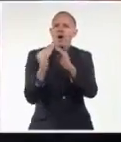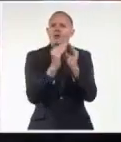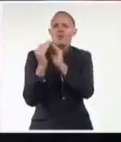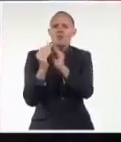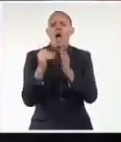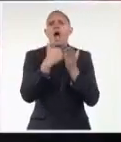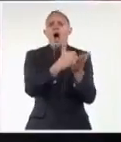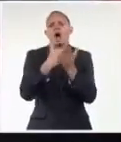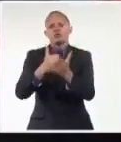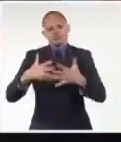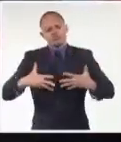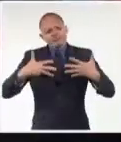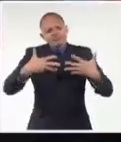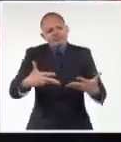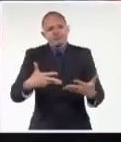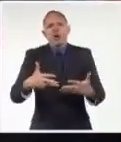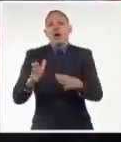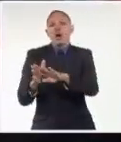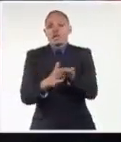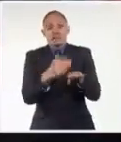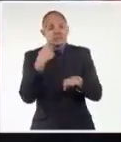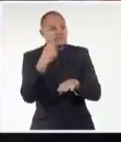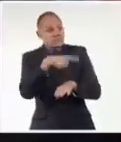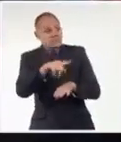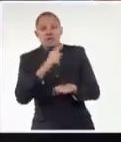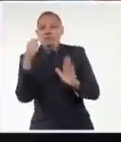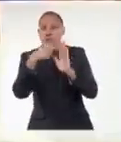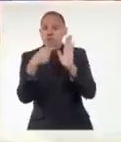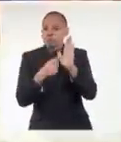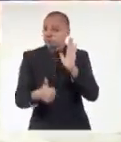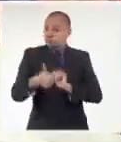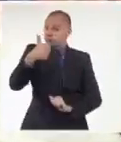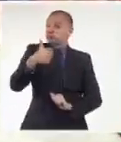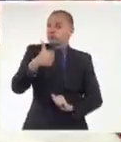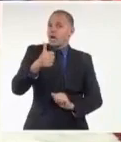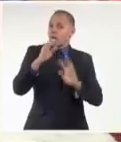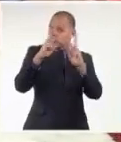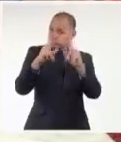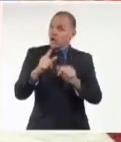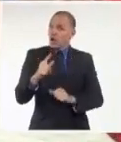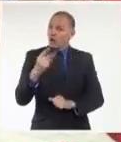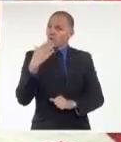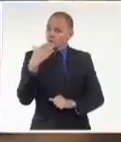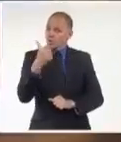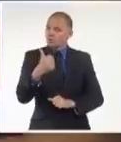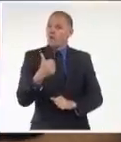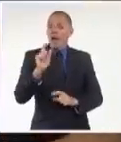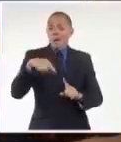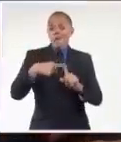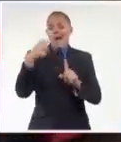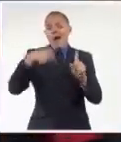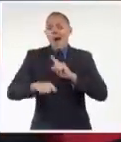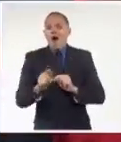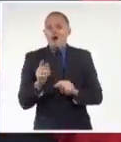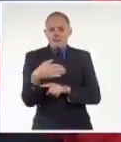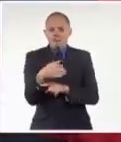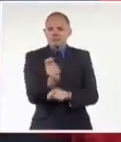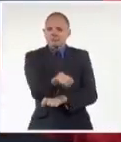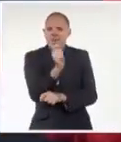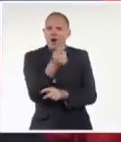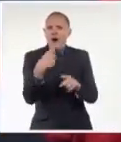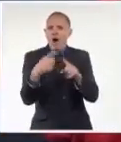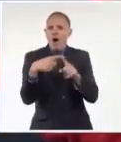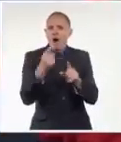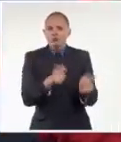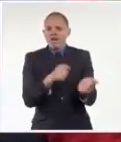costera. La entidad sobresale por sus indicadores de eficiencia y el notable incremento en los niveles de entrega de productos